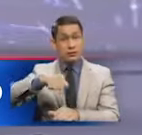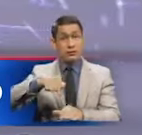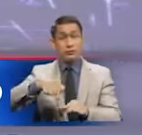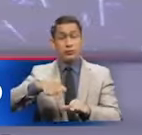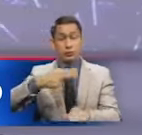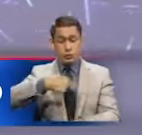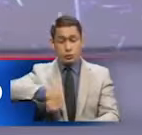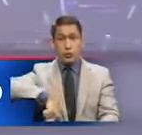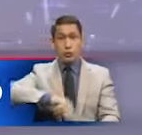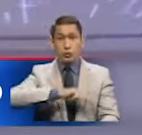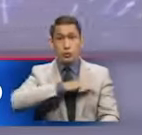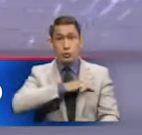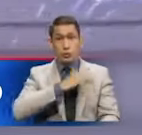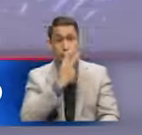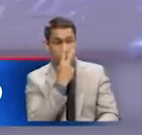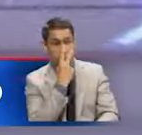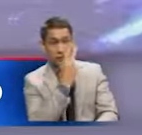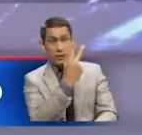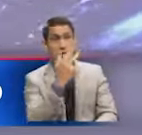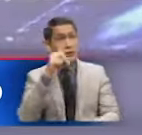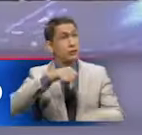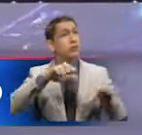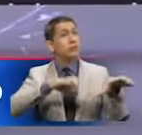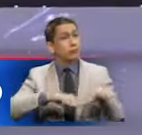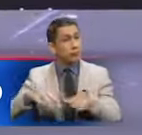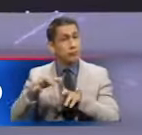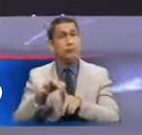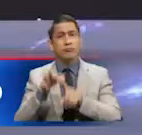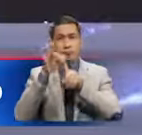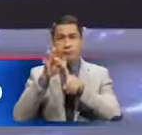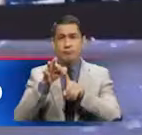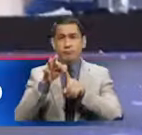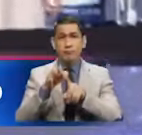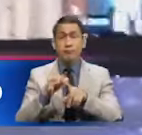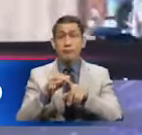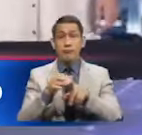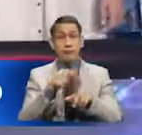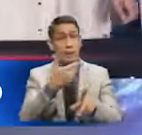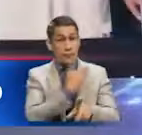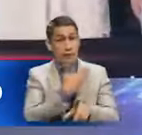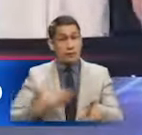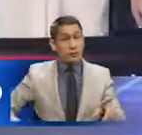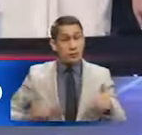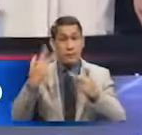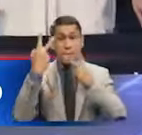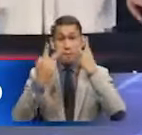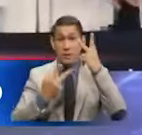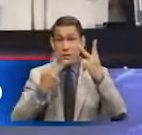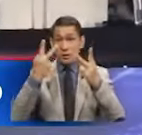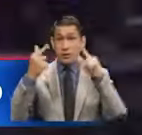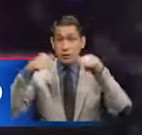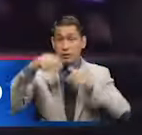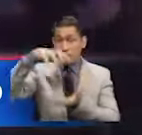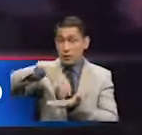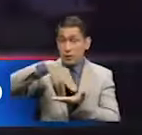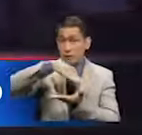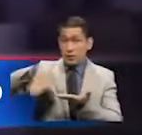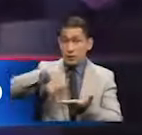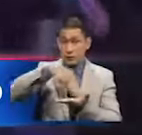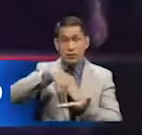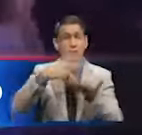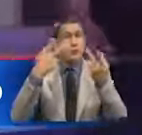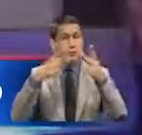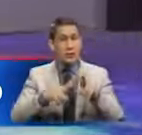encontramos ubicados, y precisamente pues en este momento él va a continuar con el recorrido que tiene previsto acá en la provincia de Manabí. También ha